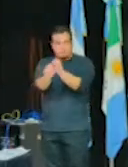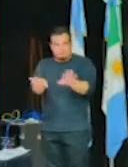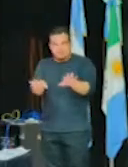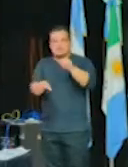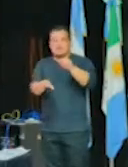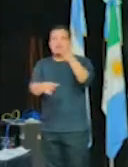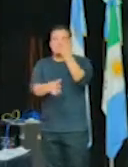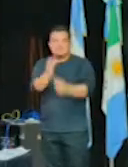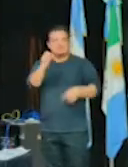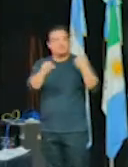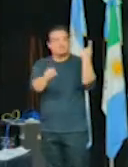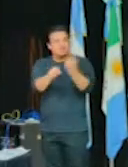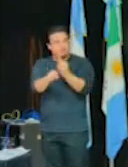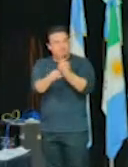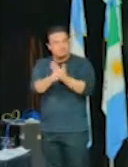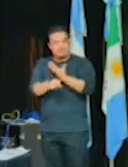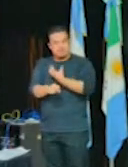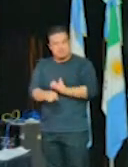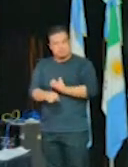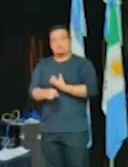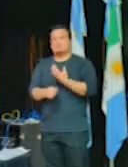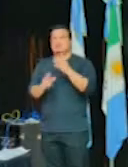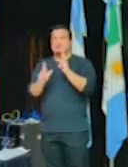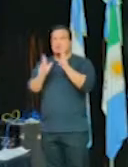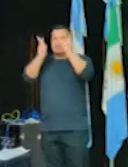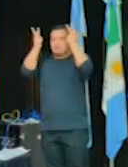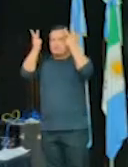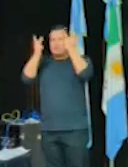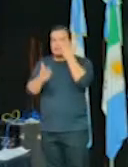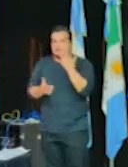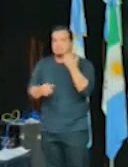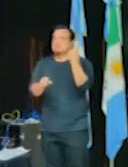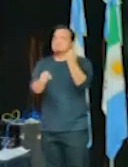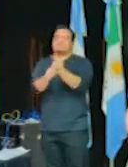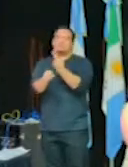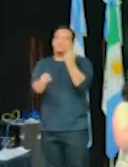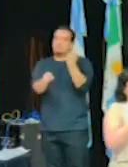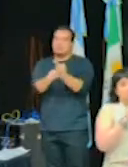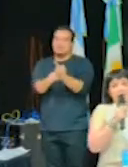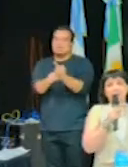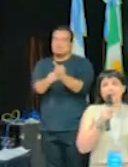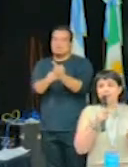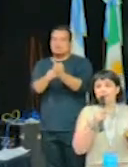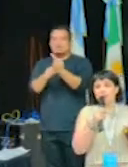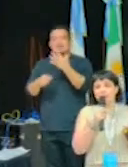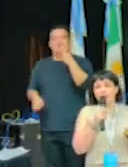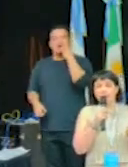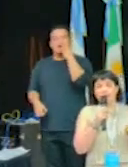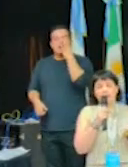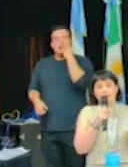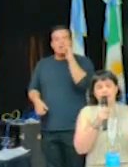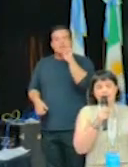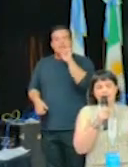ni angustiarse, ni estar enojado, ni no poder, ¿sí? Hay algo que nos pasa, creo que